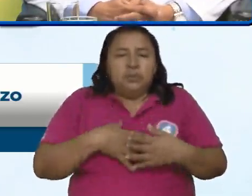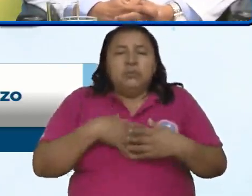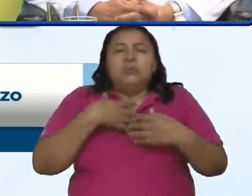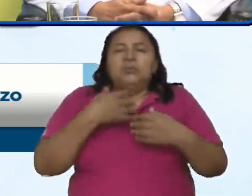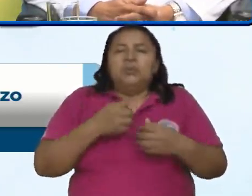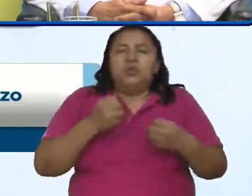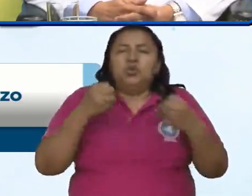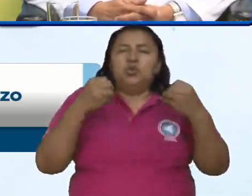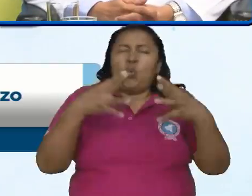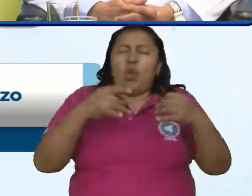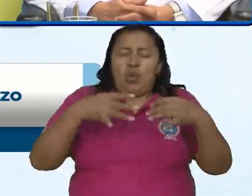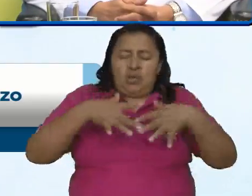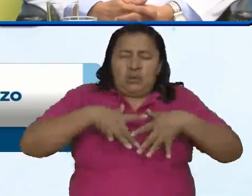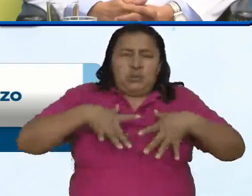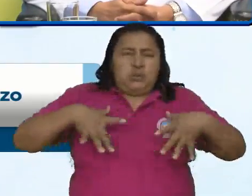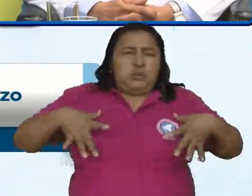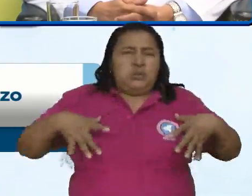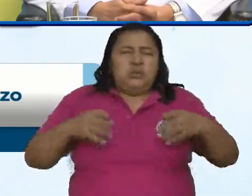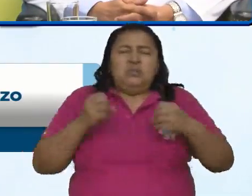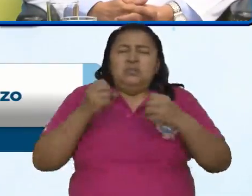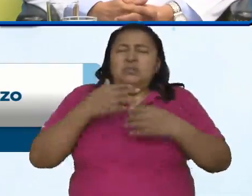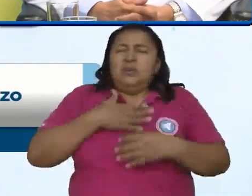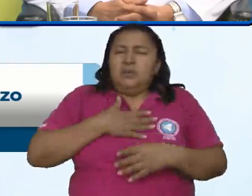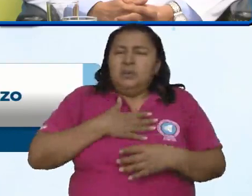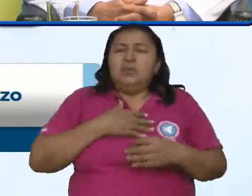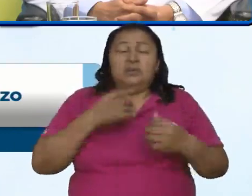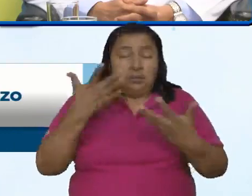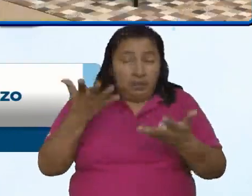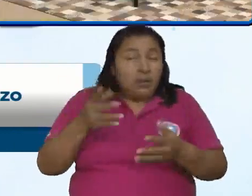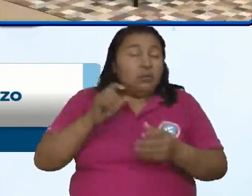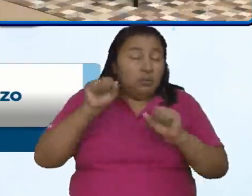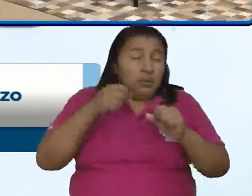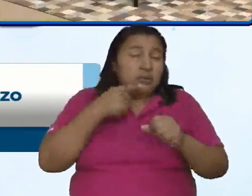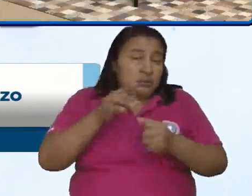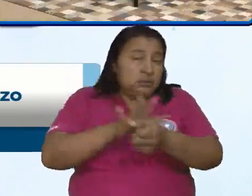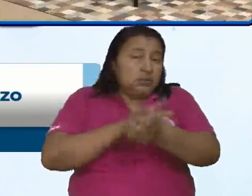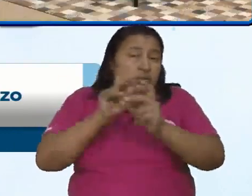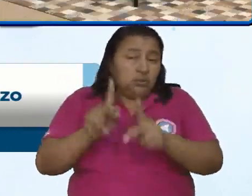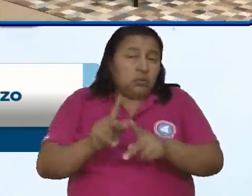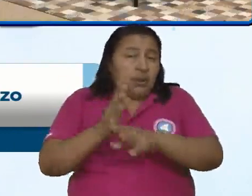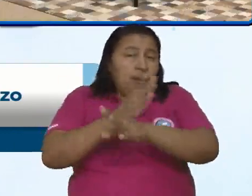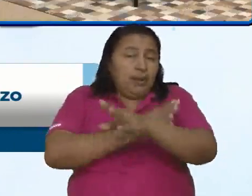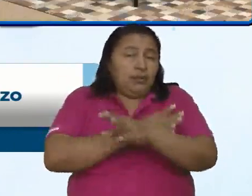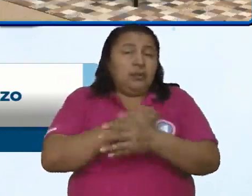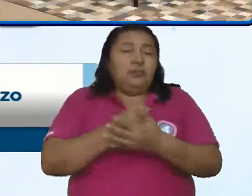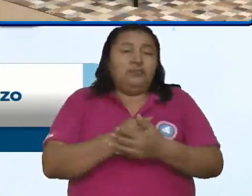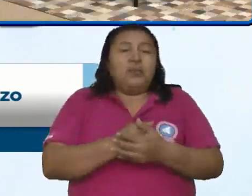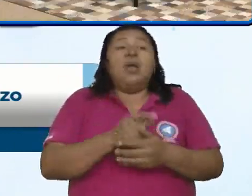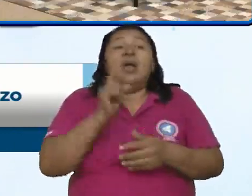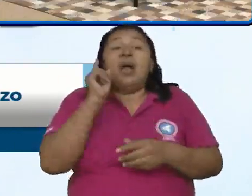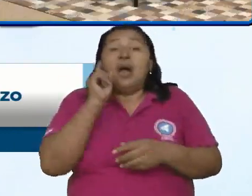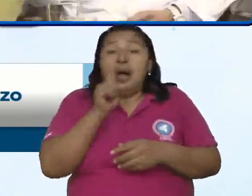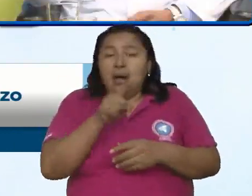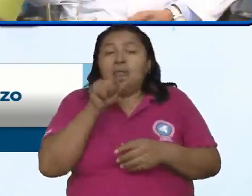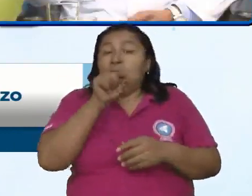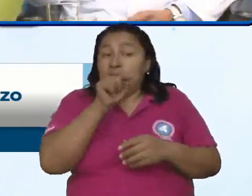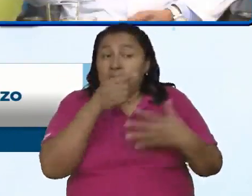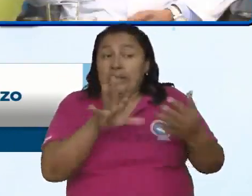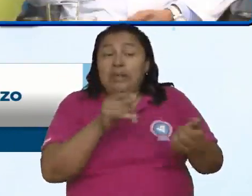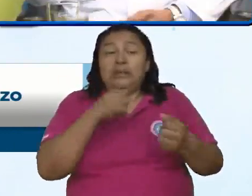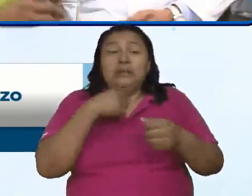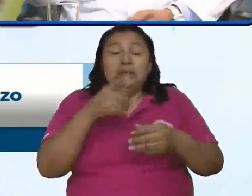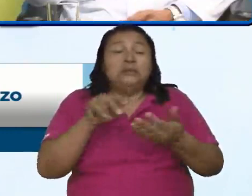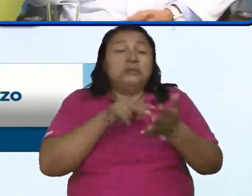dolor torácico, o sea, en el tórax, dolor. Sí. También esos son otros síntomas para la trombosis. Entonces ya cuando estamos a ese nivel,